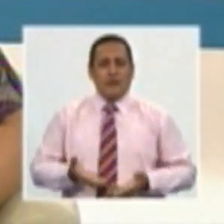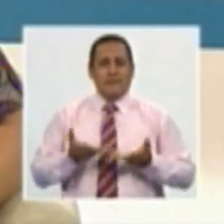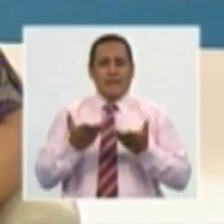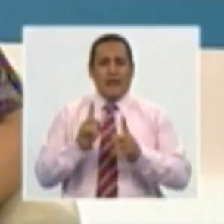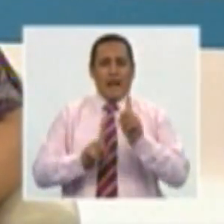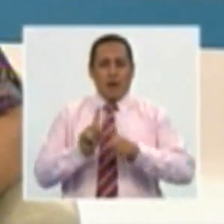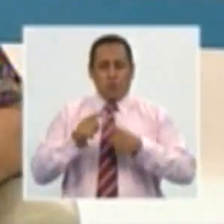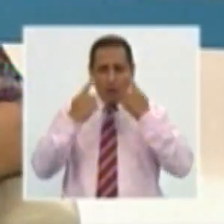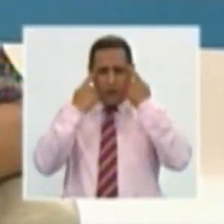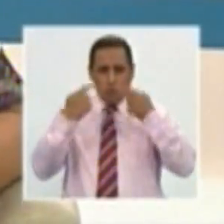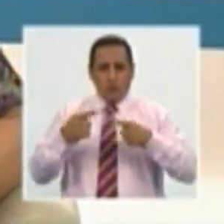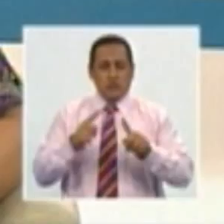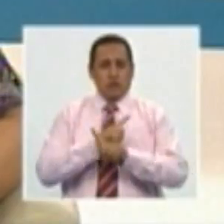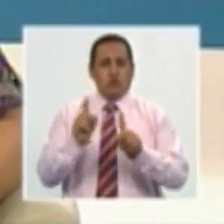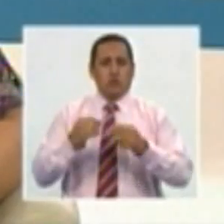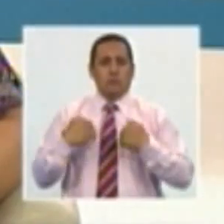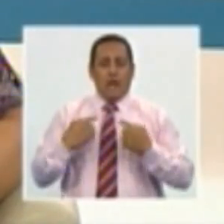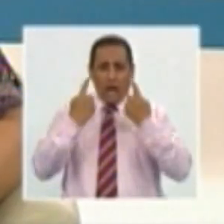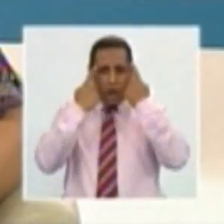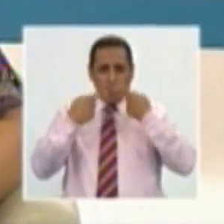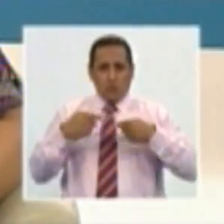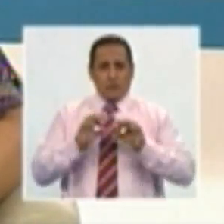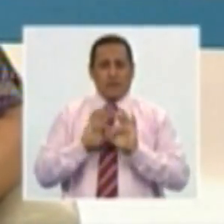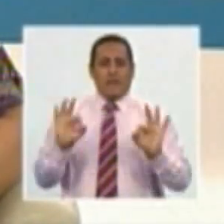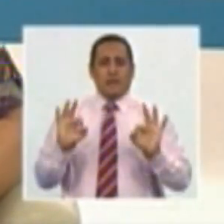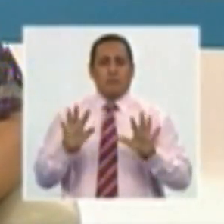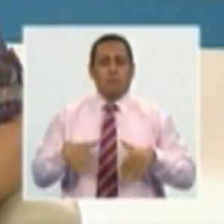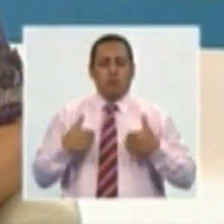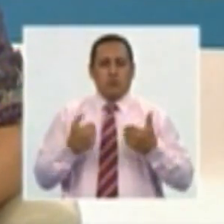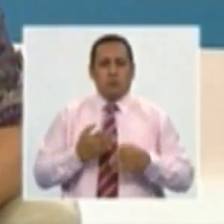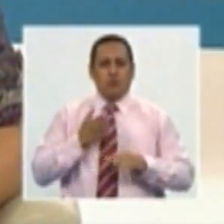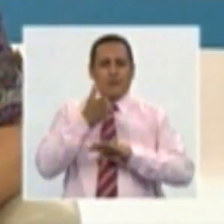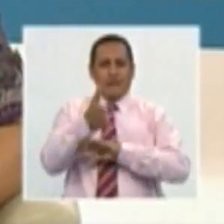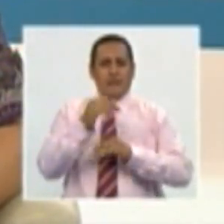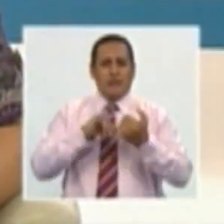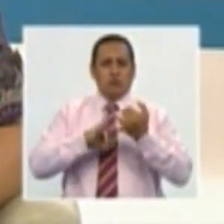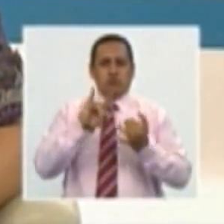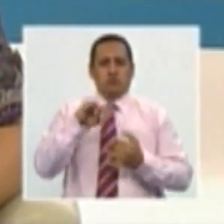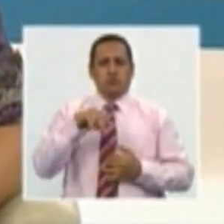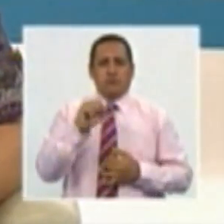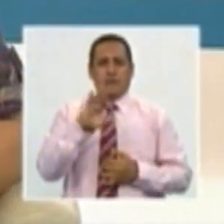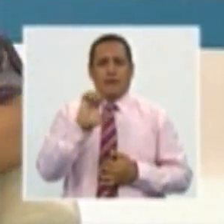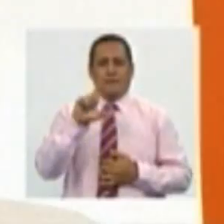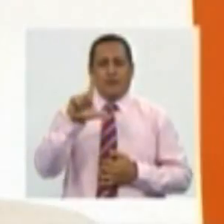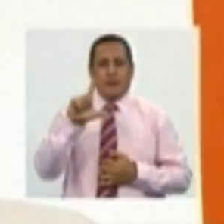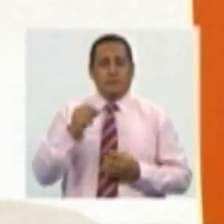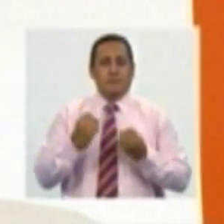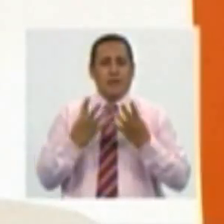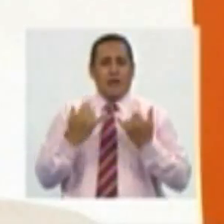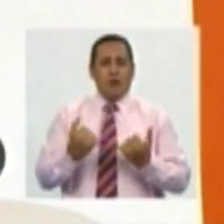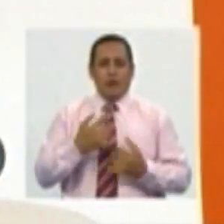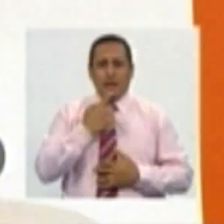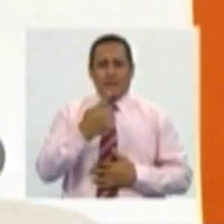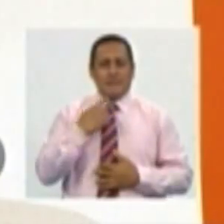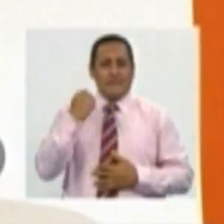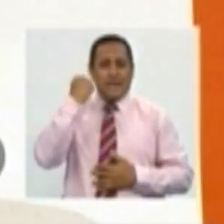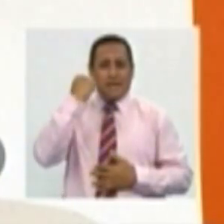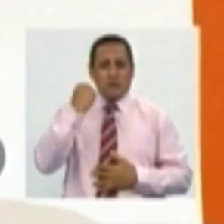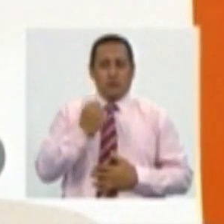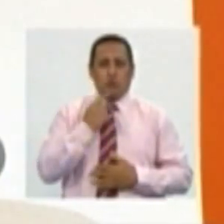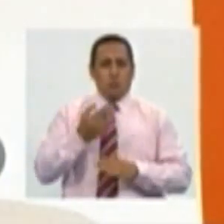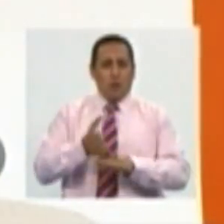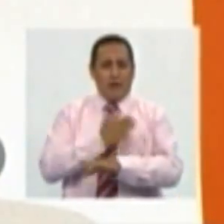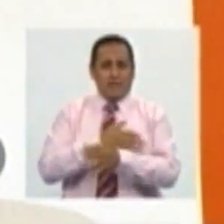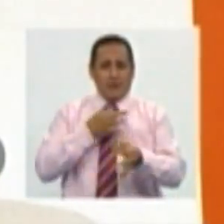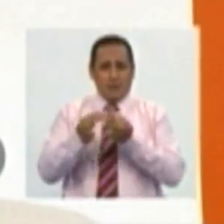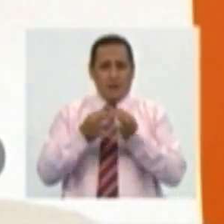llegar a algún acuerdo, y si es que ya pues no se llega a nada, podemos acudir a la SUNAFIL. Así es. Bueno, en principio este derecho, como